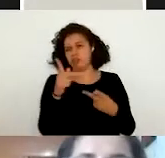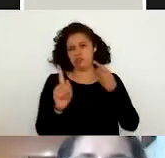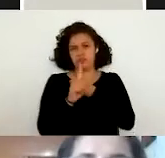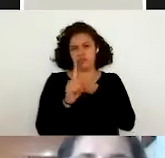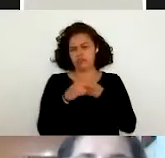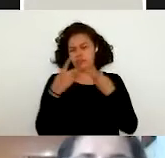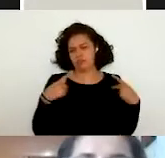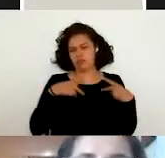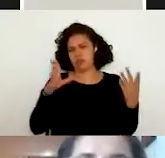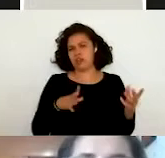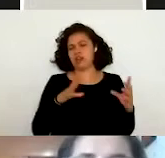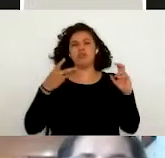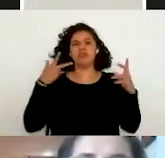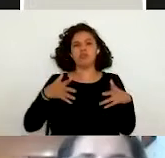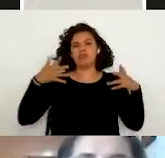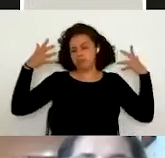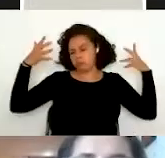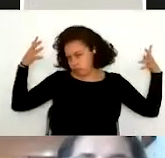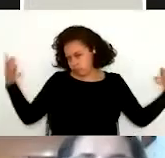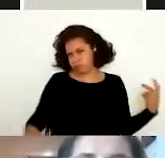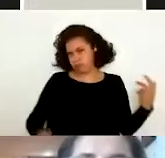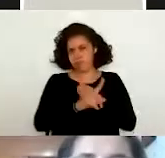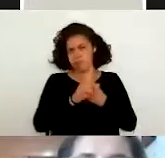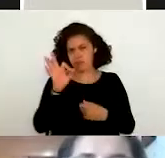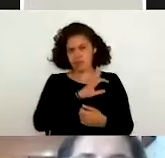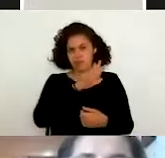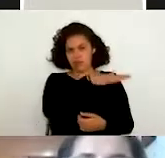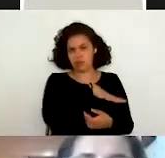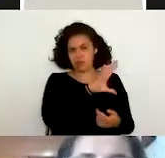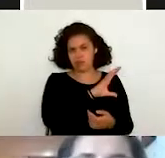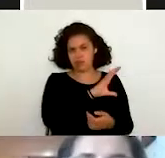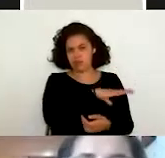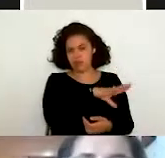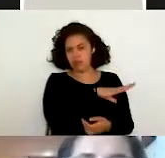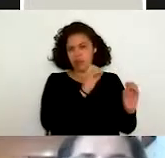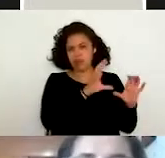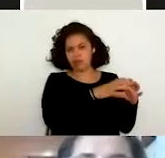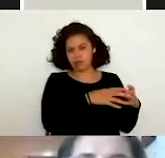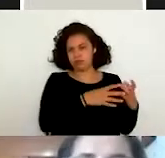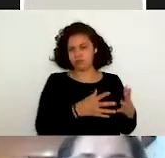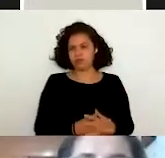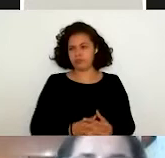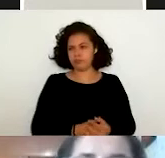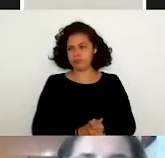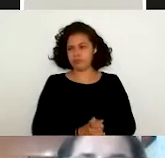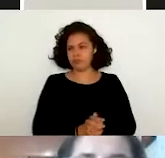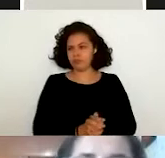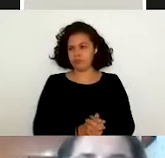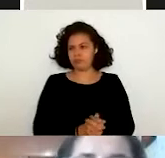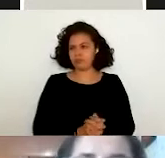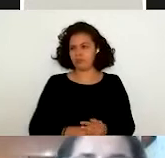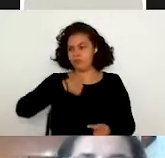o tan grande como una problemática en una comunidad o en una colonia, ¿no? Entonces vamos nosotros a investigar, ¿no?